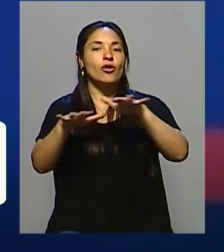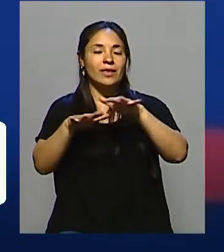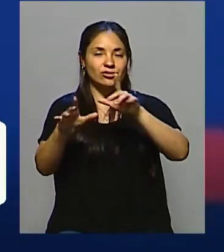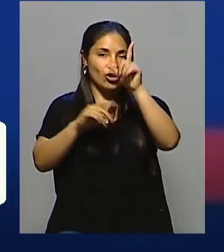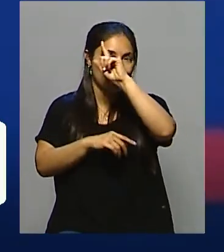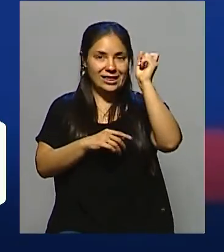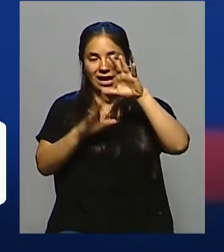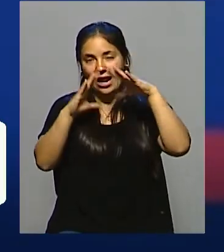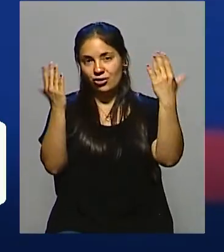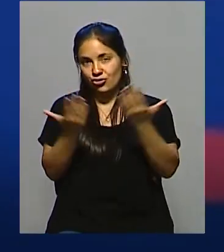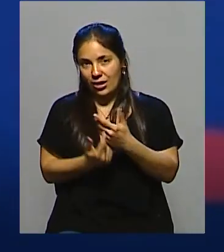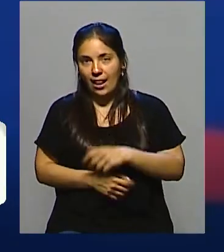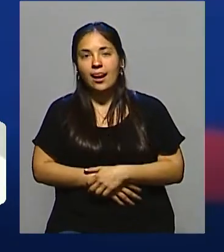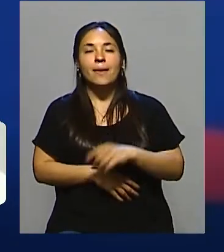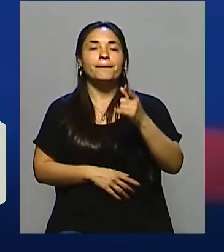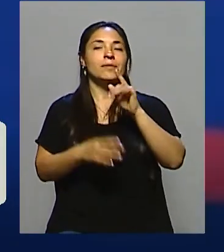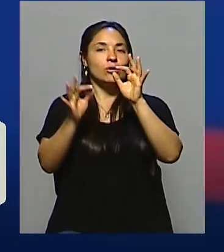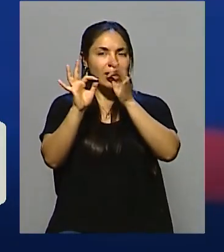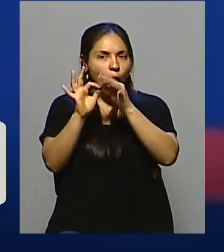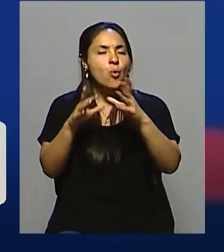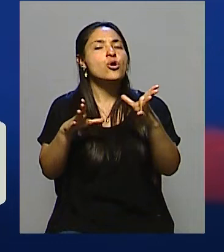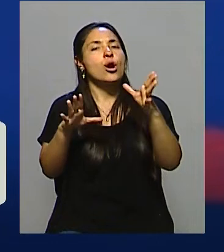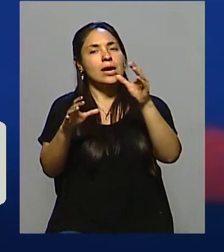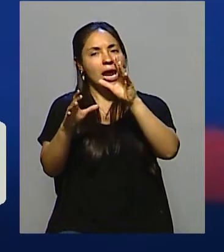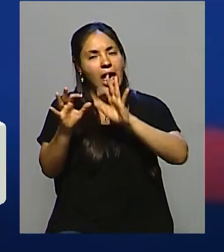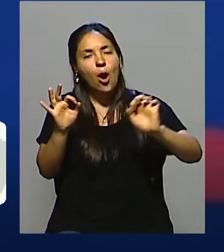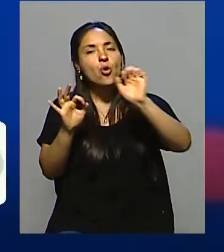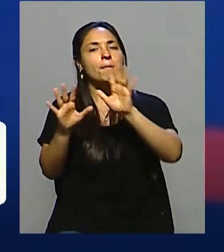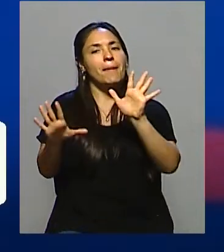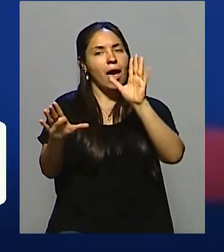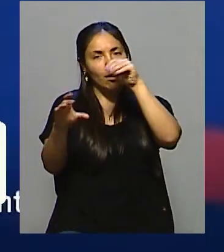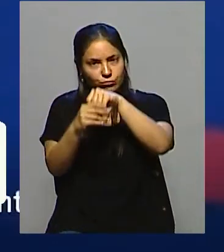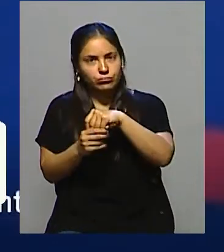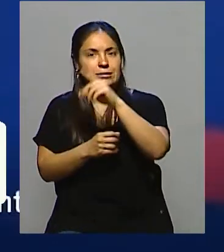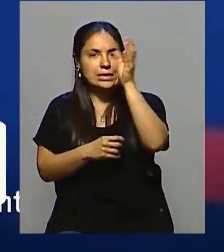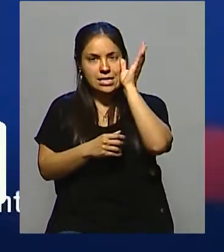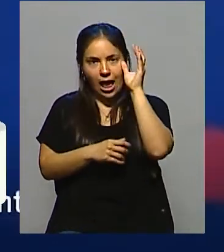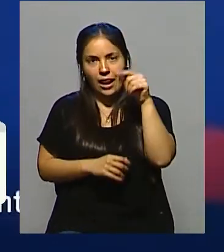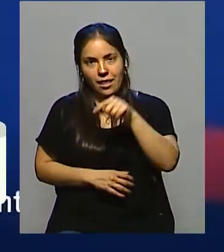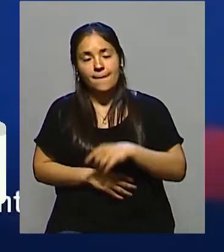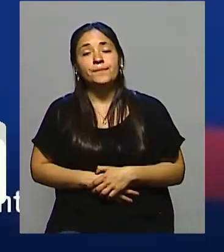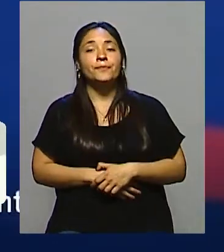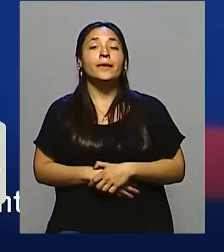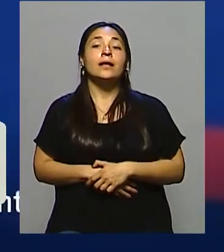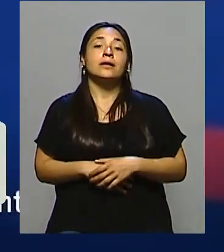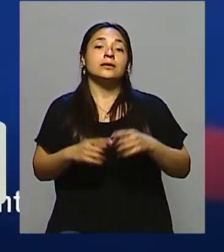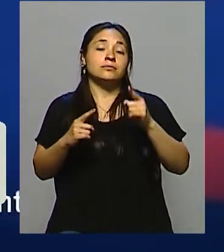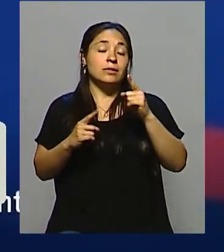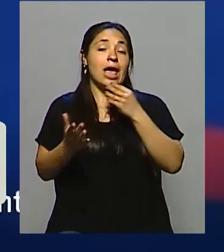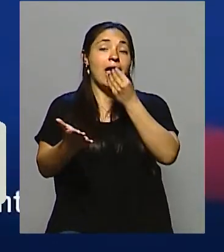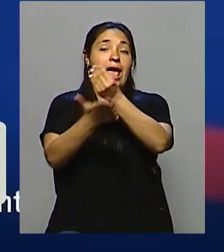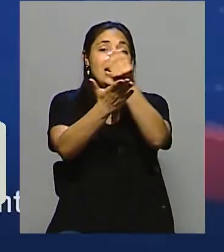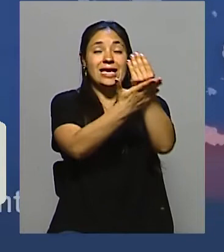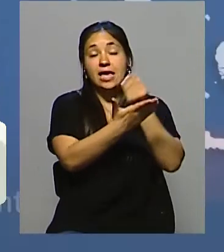está justamente inserta en la Unión Europea, si ha habido alguna reacción de los líderes europeos